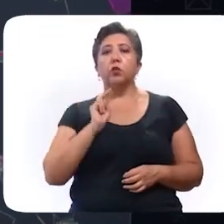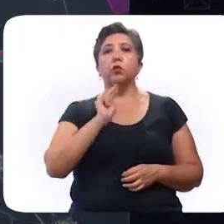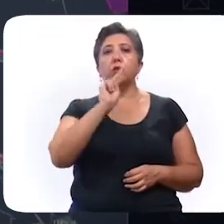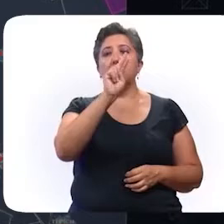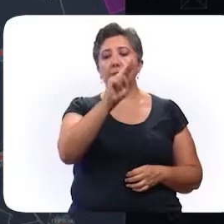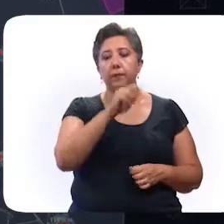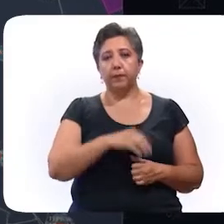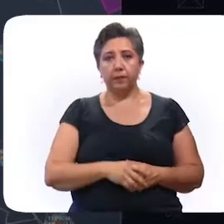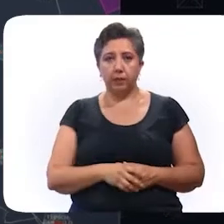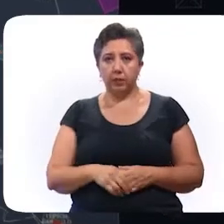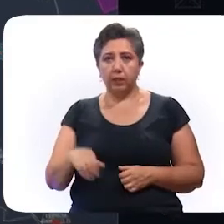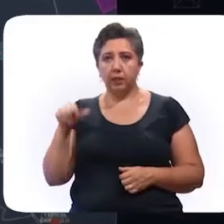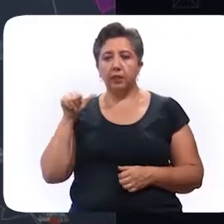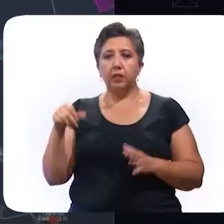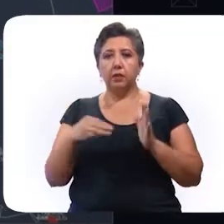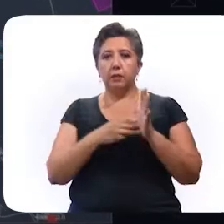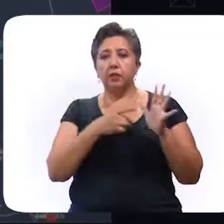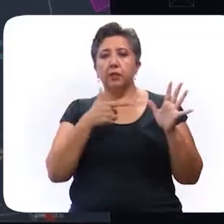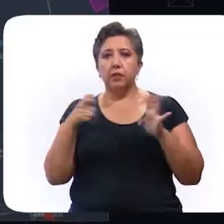17.648 en la zona norte,